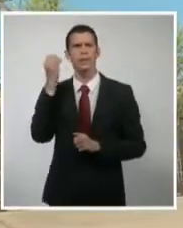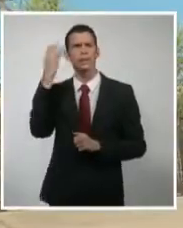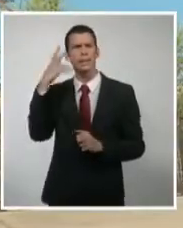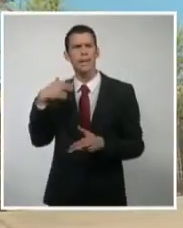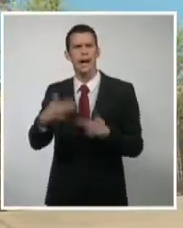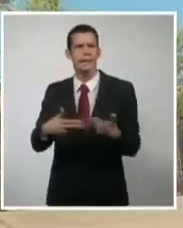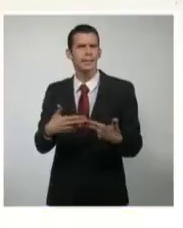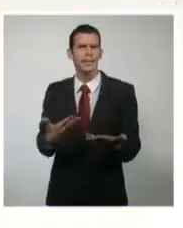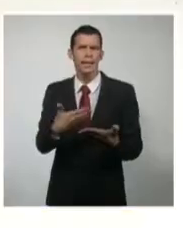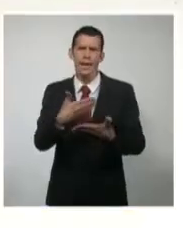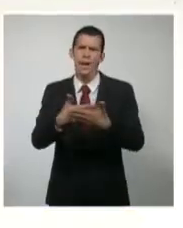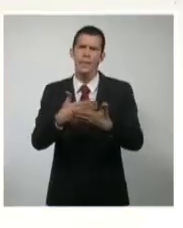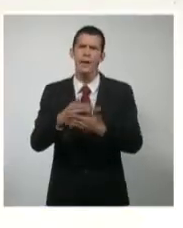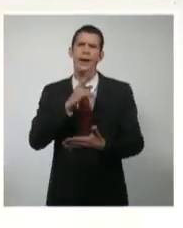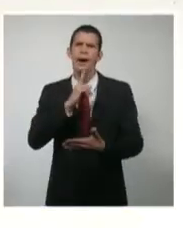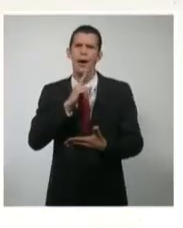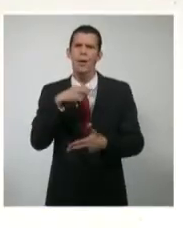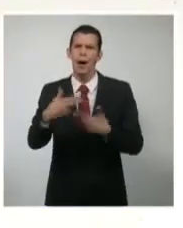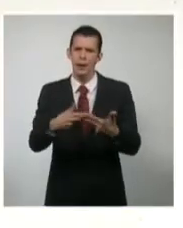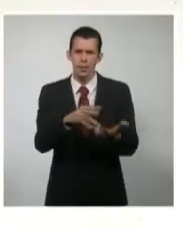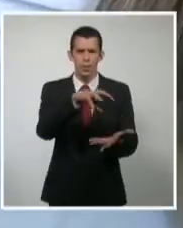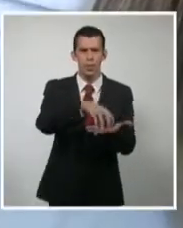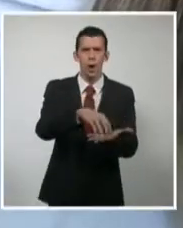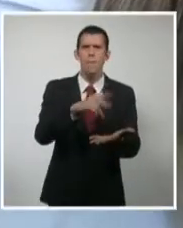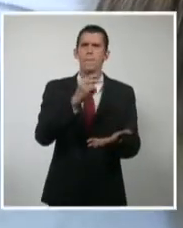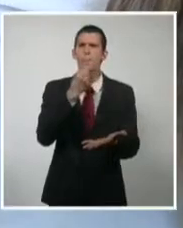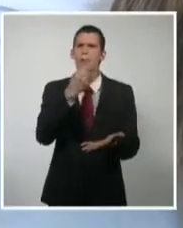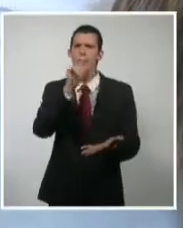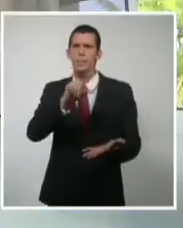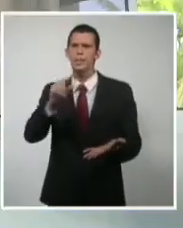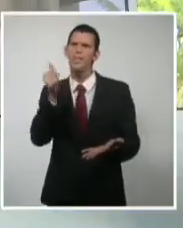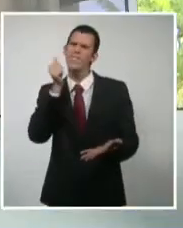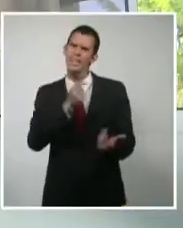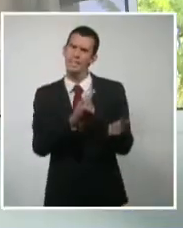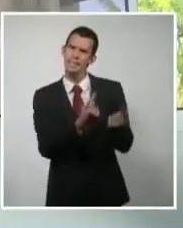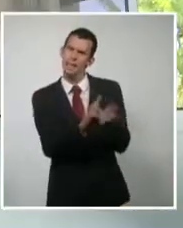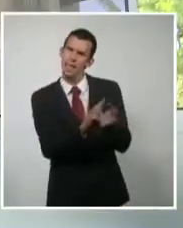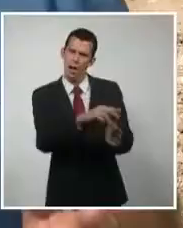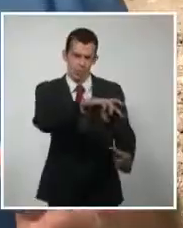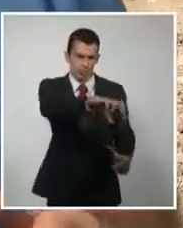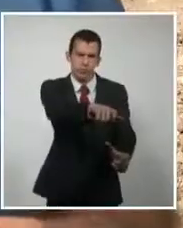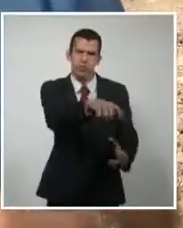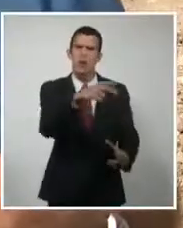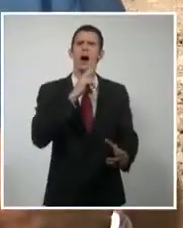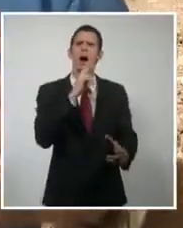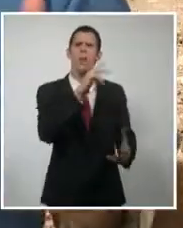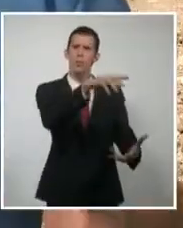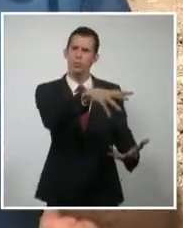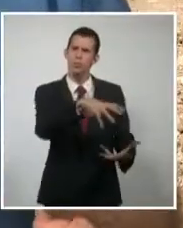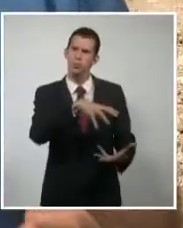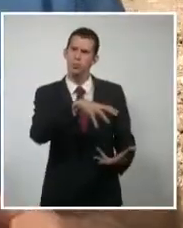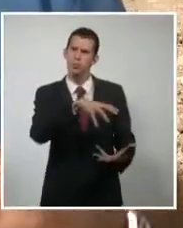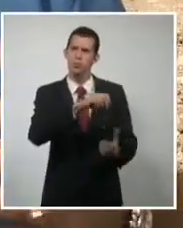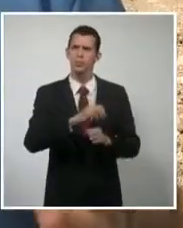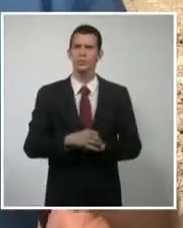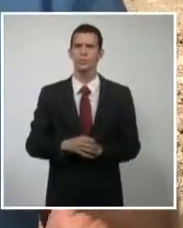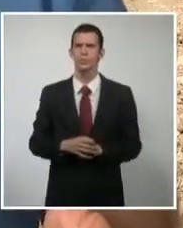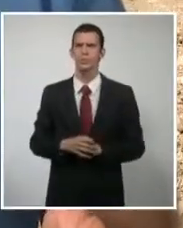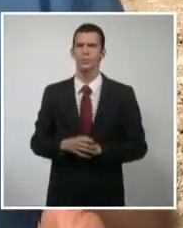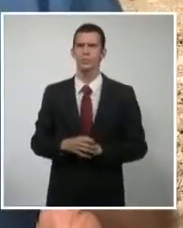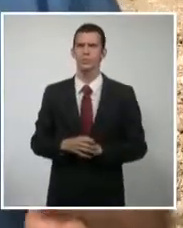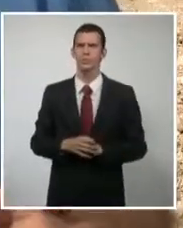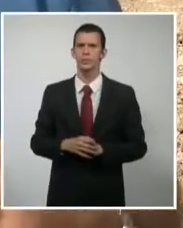de plantas desalinizadoras y bombas de mano. Estas obras son vitales porque van a dar mucha más seguridad y mucha